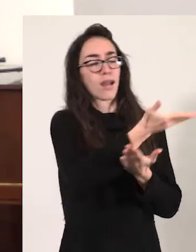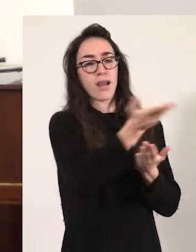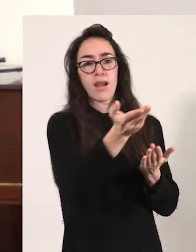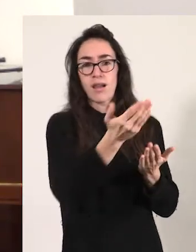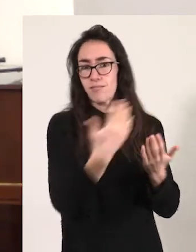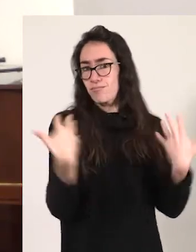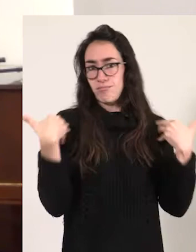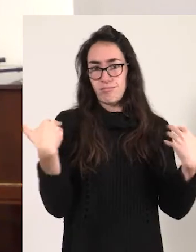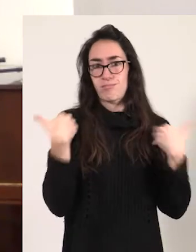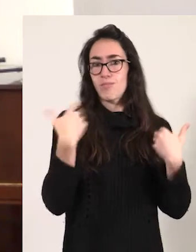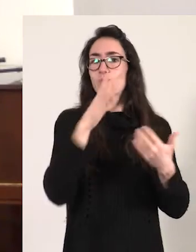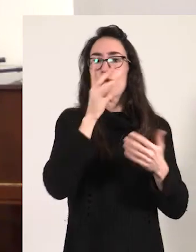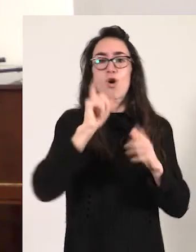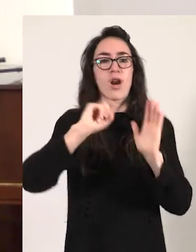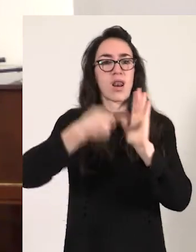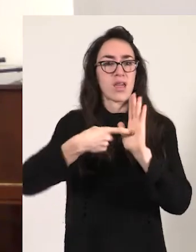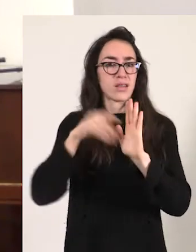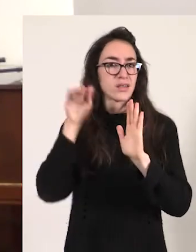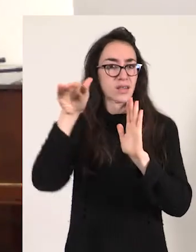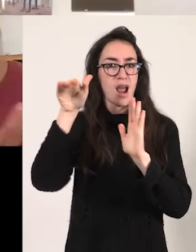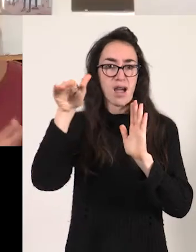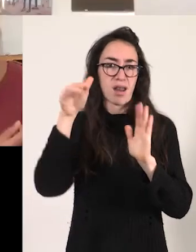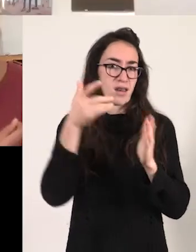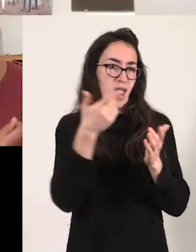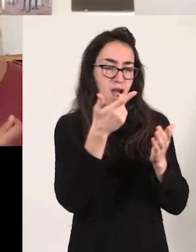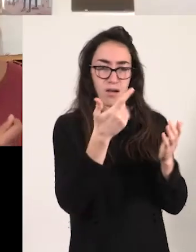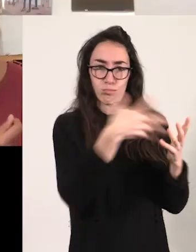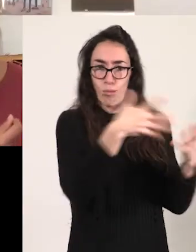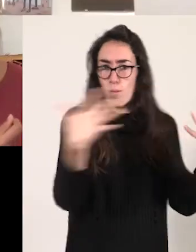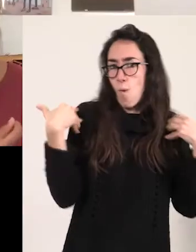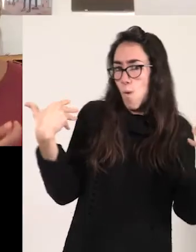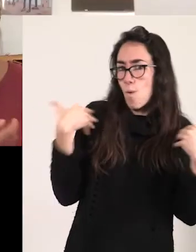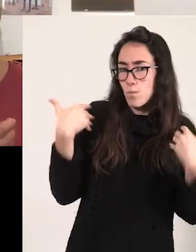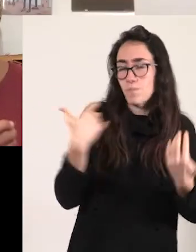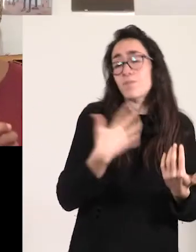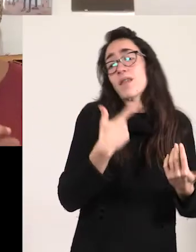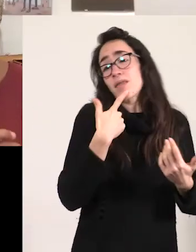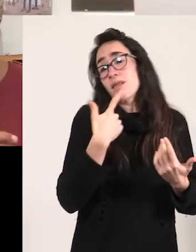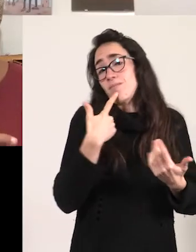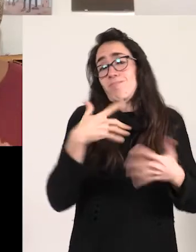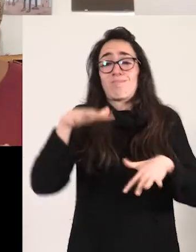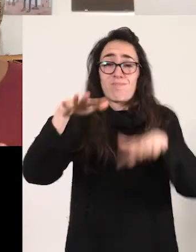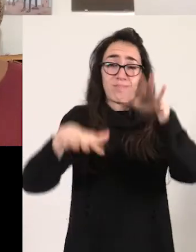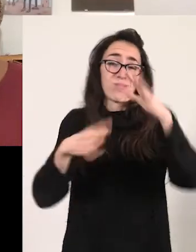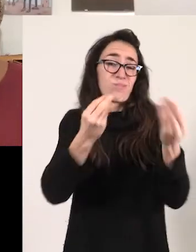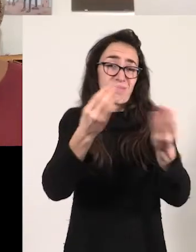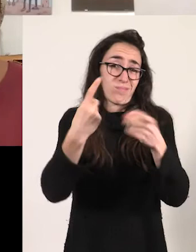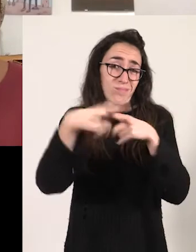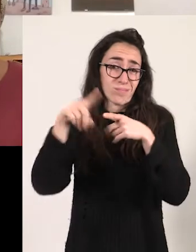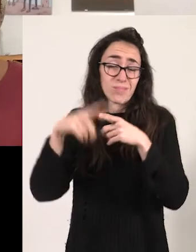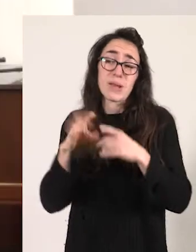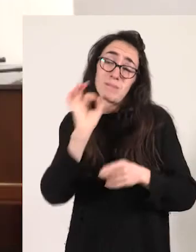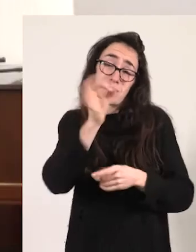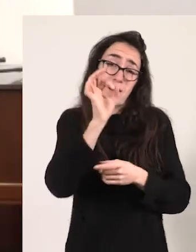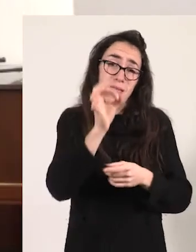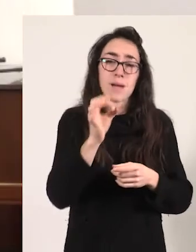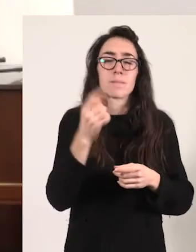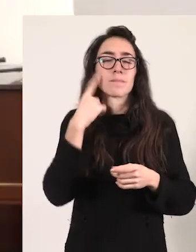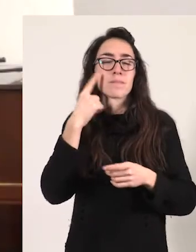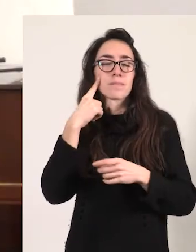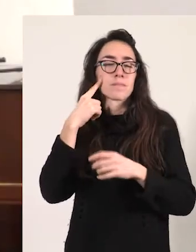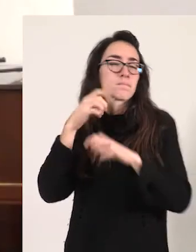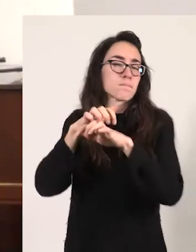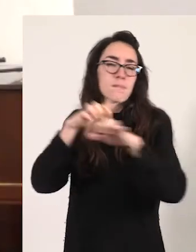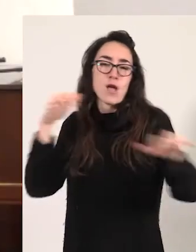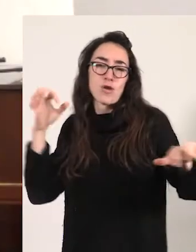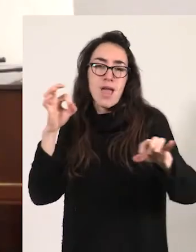viviendo las consecuencias de esa ley de extranjería que deja fuera a muchas personas. Por tanto, de todo hay, pero sí que es verdad que en